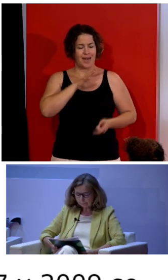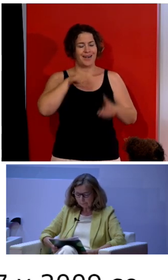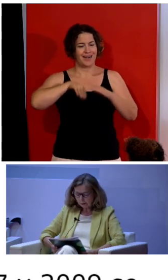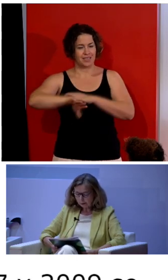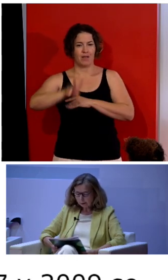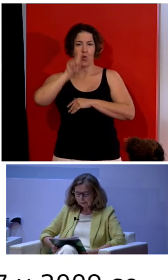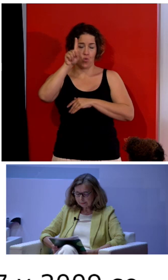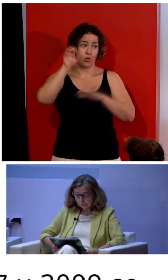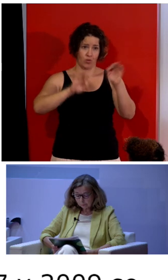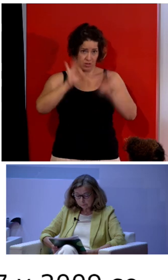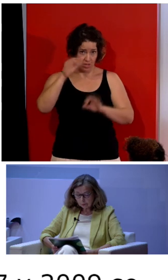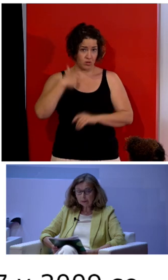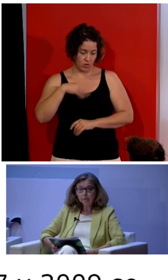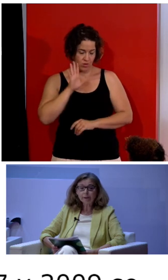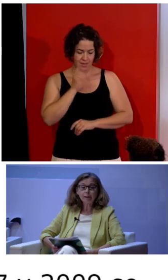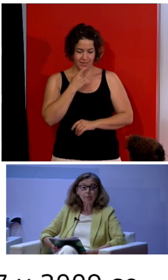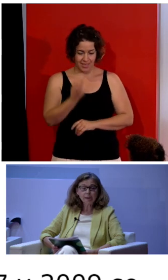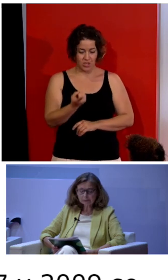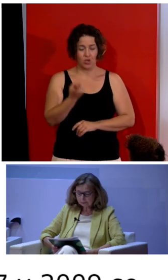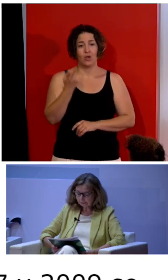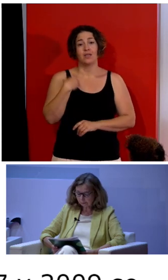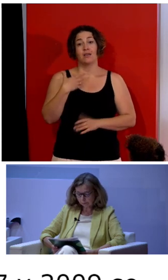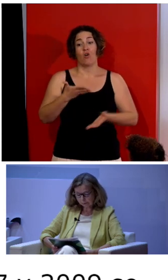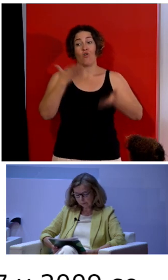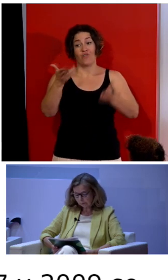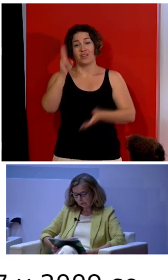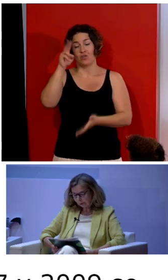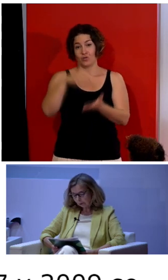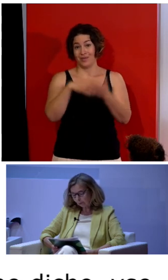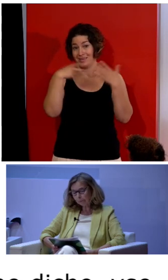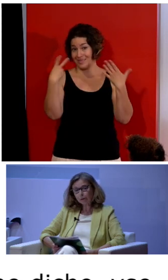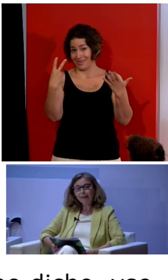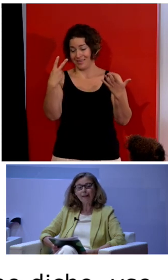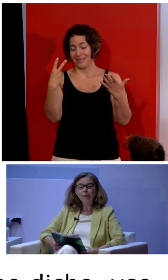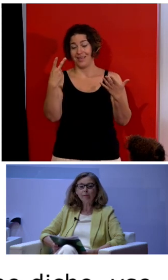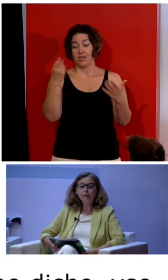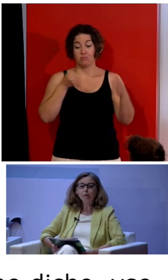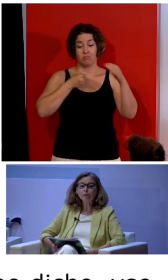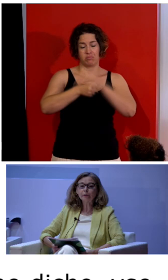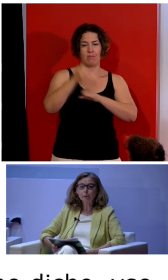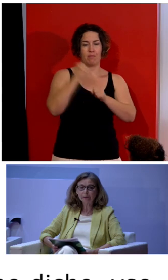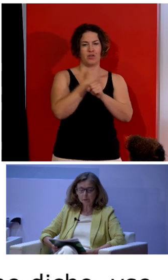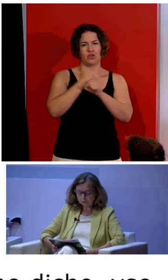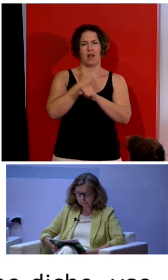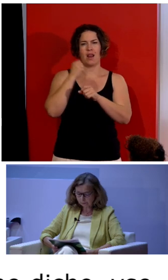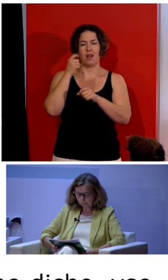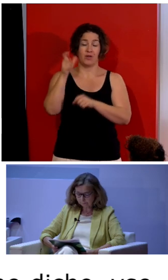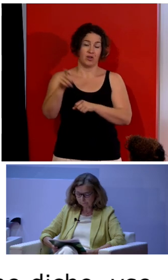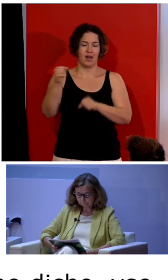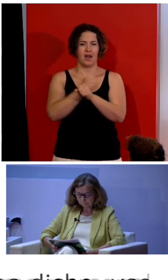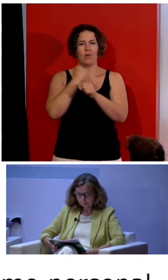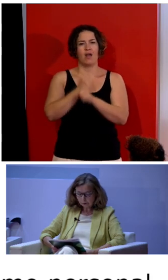dicho, y se incorporaron, de la oferta de 2007, se incorporaron como personal laboral fijo 52